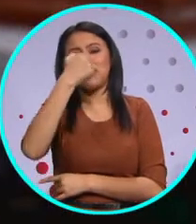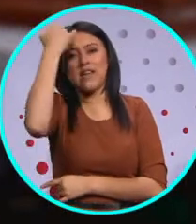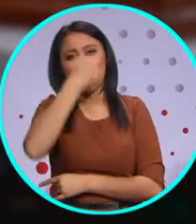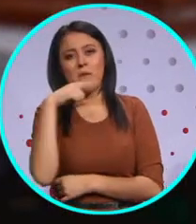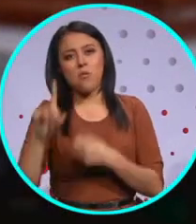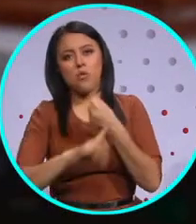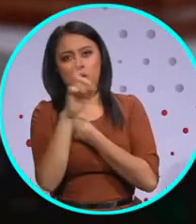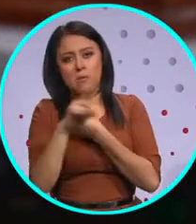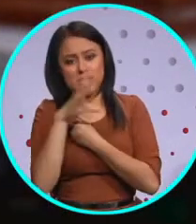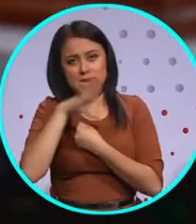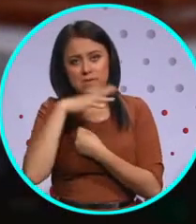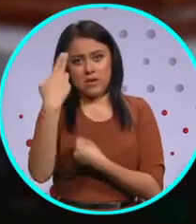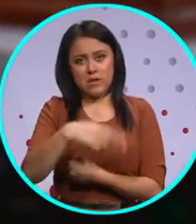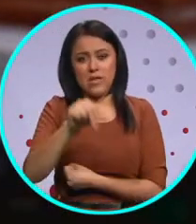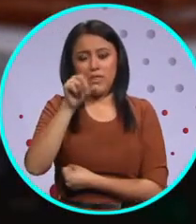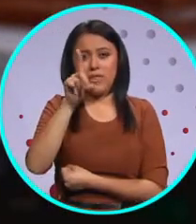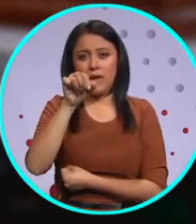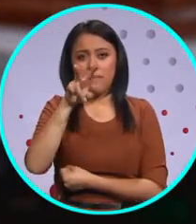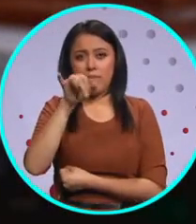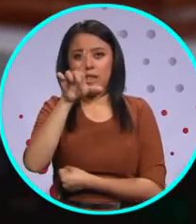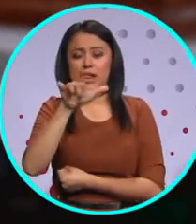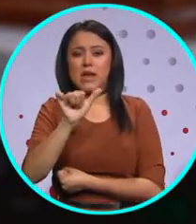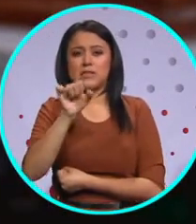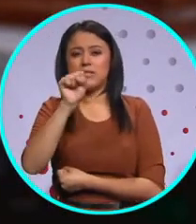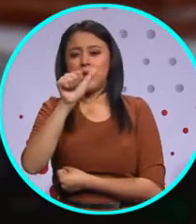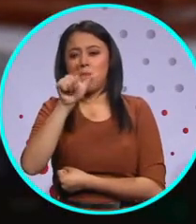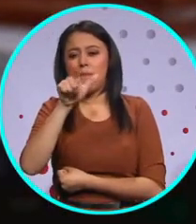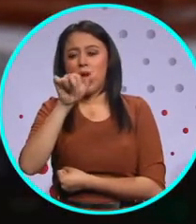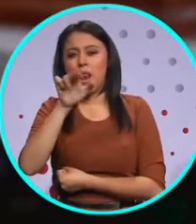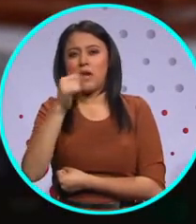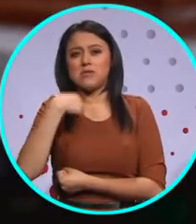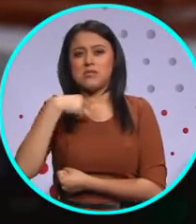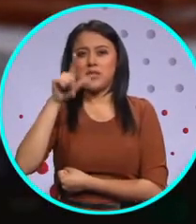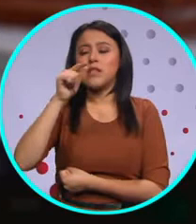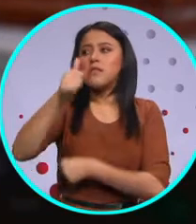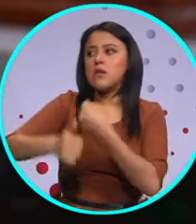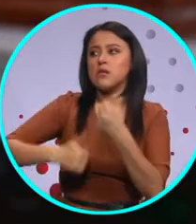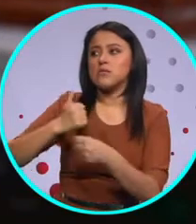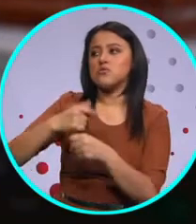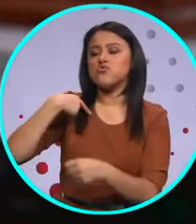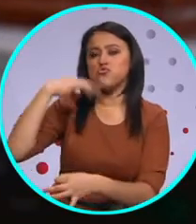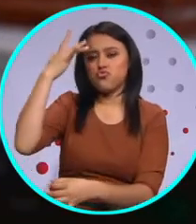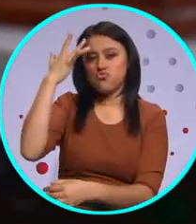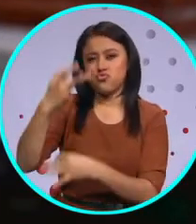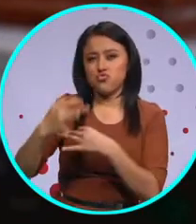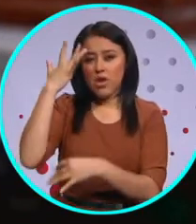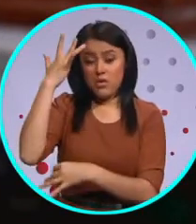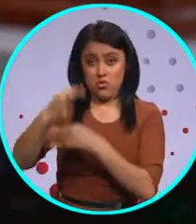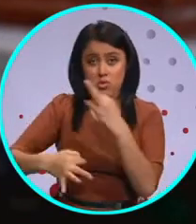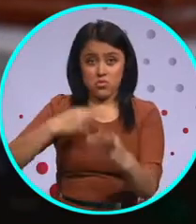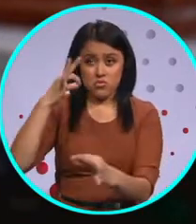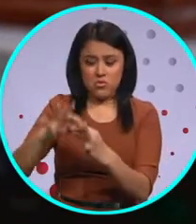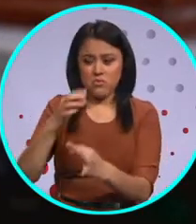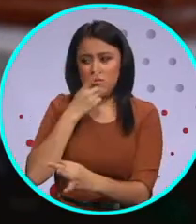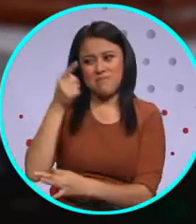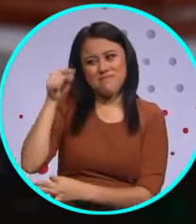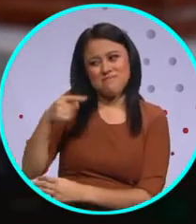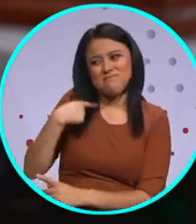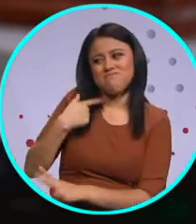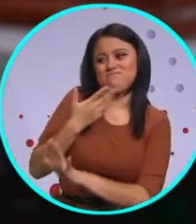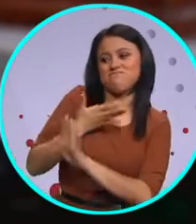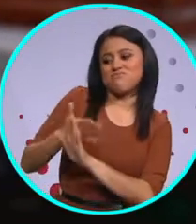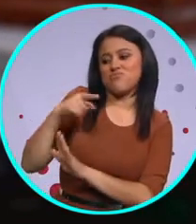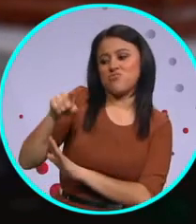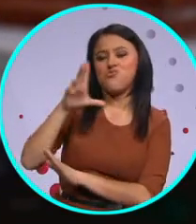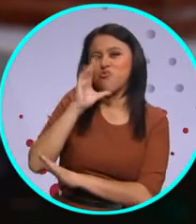cumplir 60 años fue como una losa para mí porque él me empezó a hostigar que era yo este un